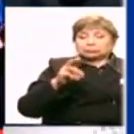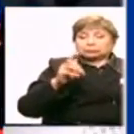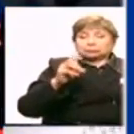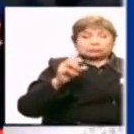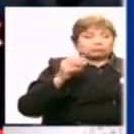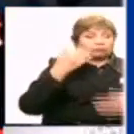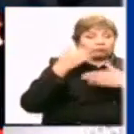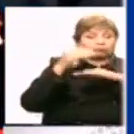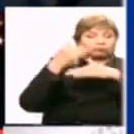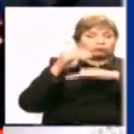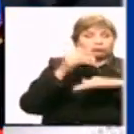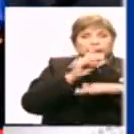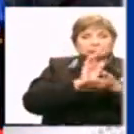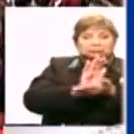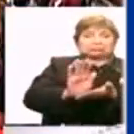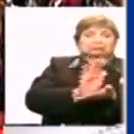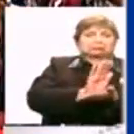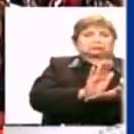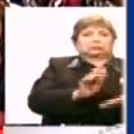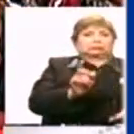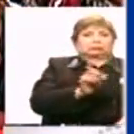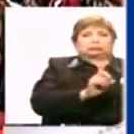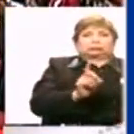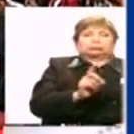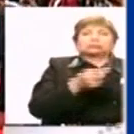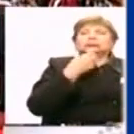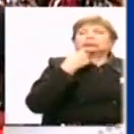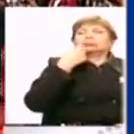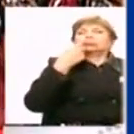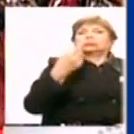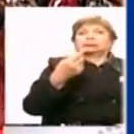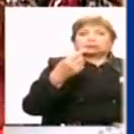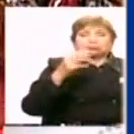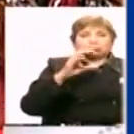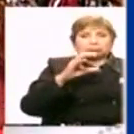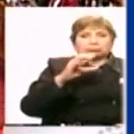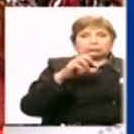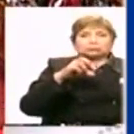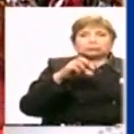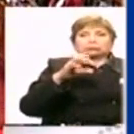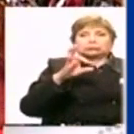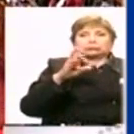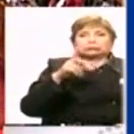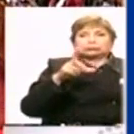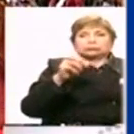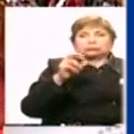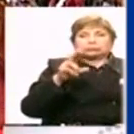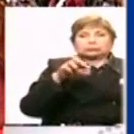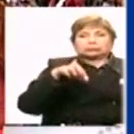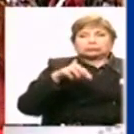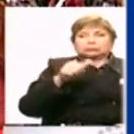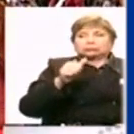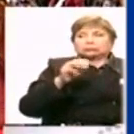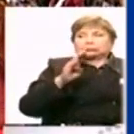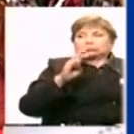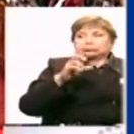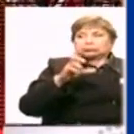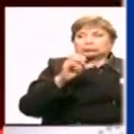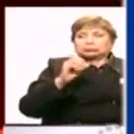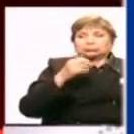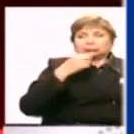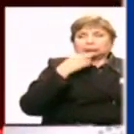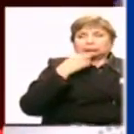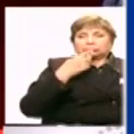en múltiples facciones? Exitosa. Mira, al igual que tú, Nicolás, espero yo una